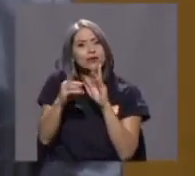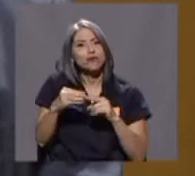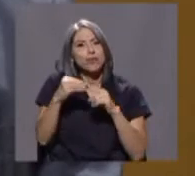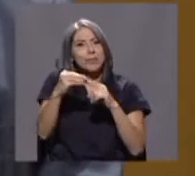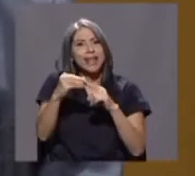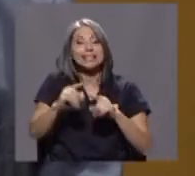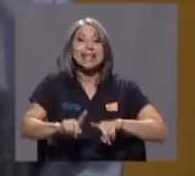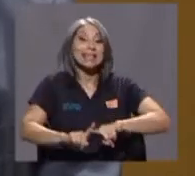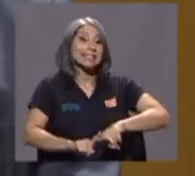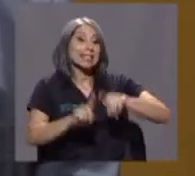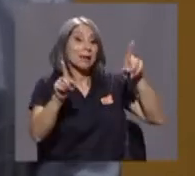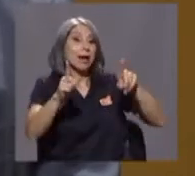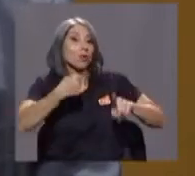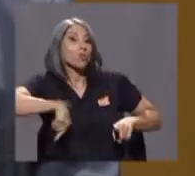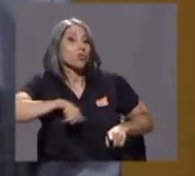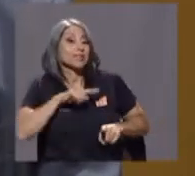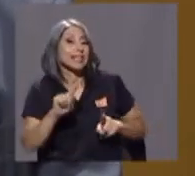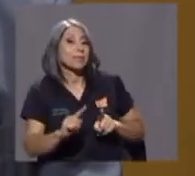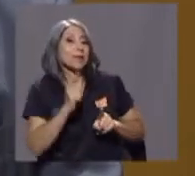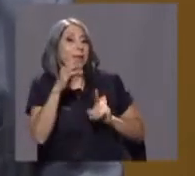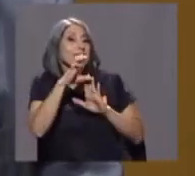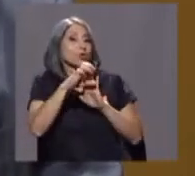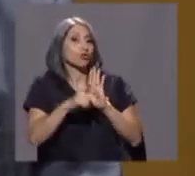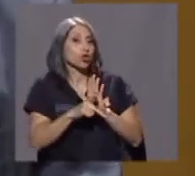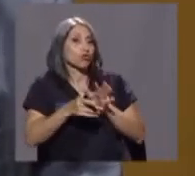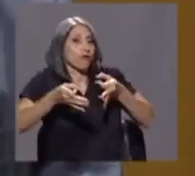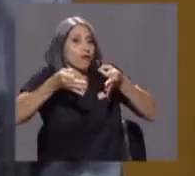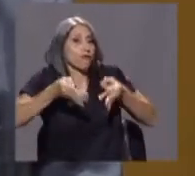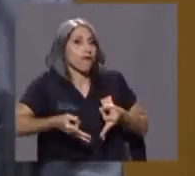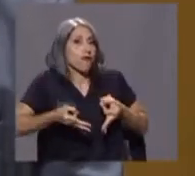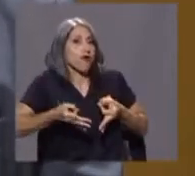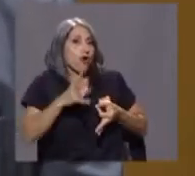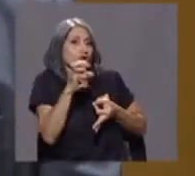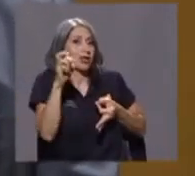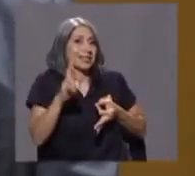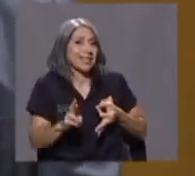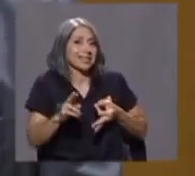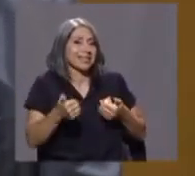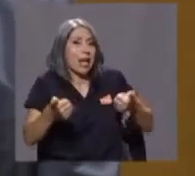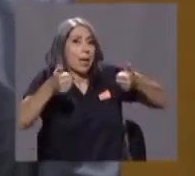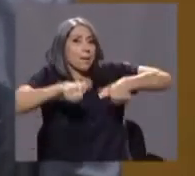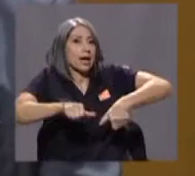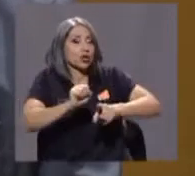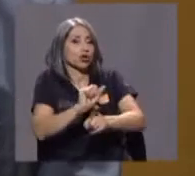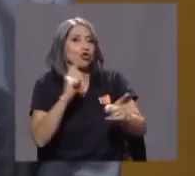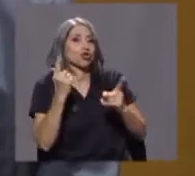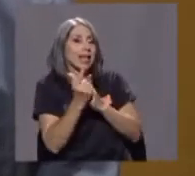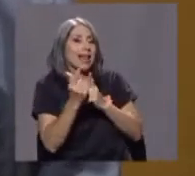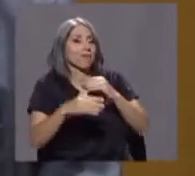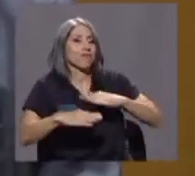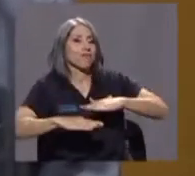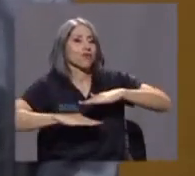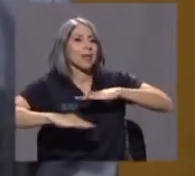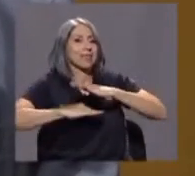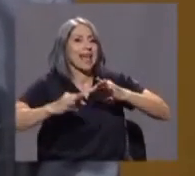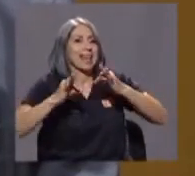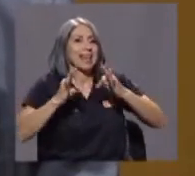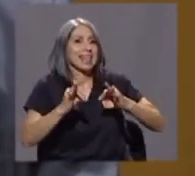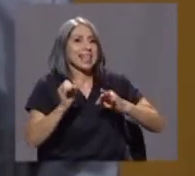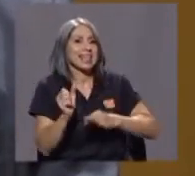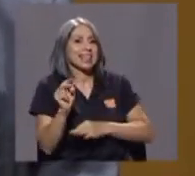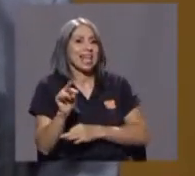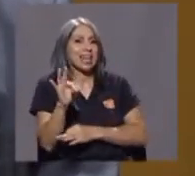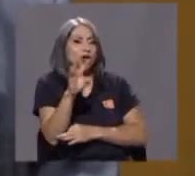primeras constituciones nuestras, ya las formalmente costarricenses, el Pacto Social Fundamental Interino de Costa Rica y todos los que